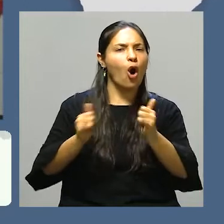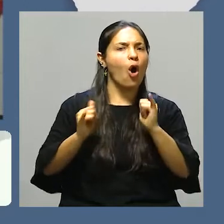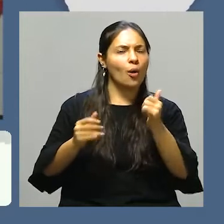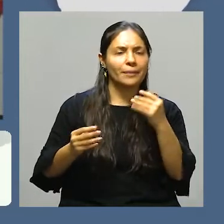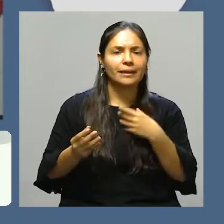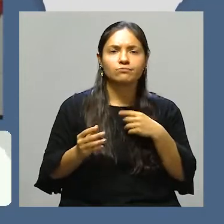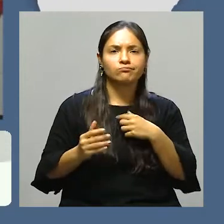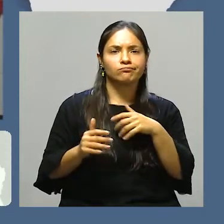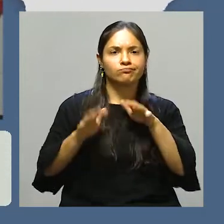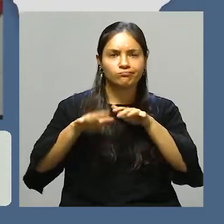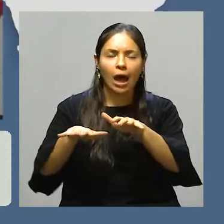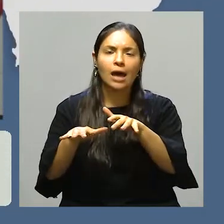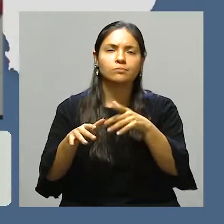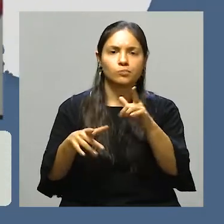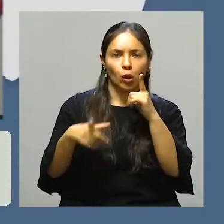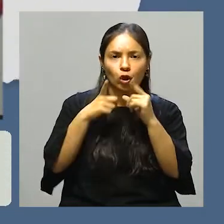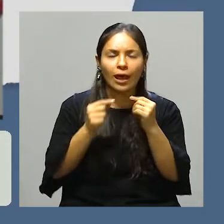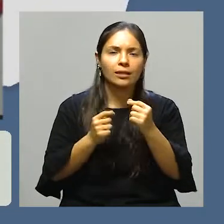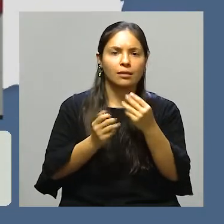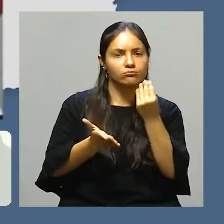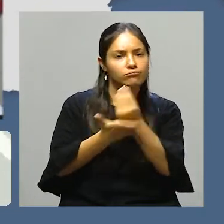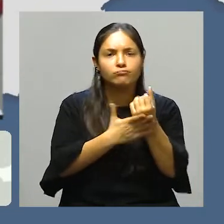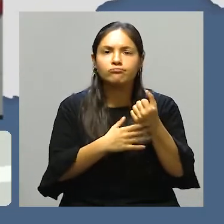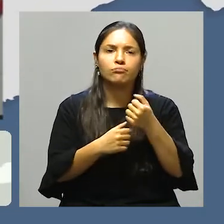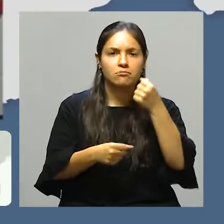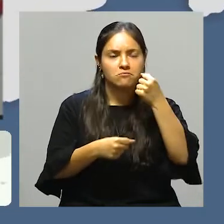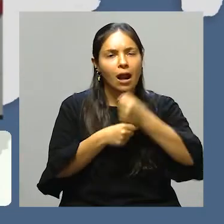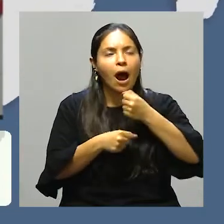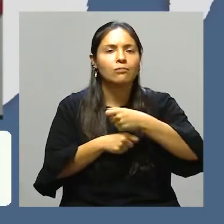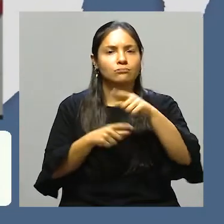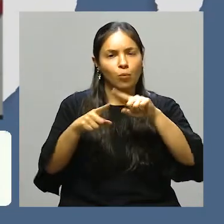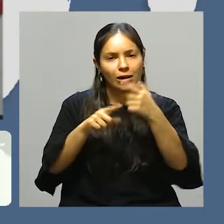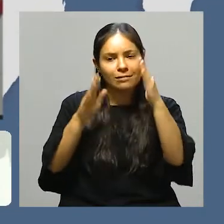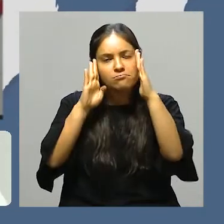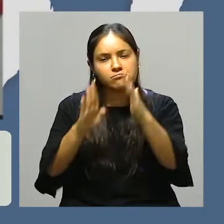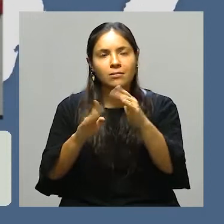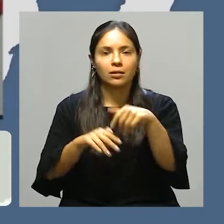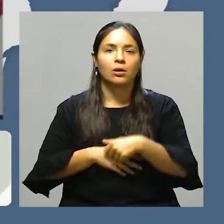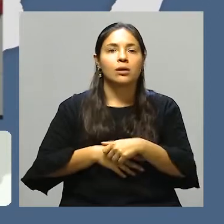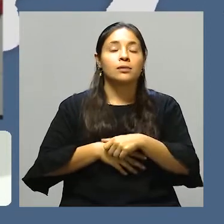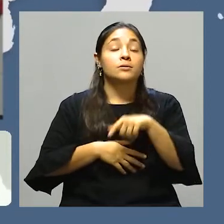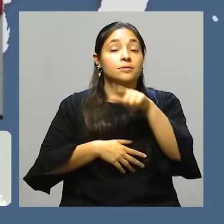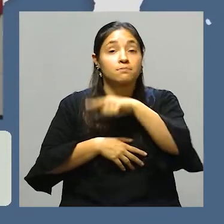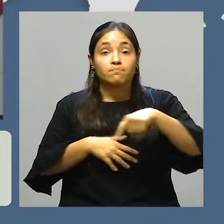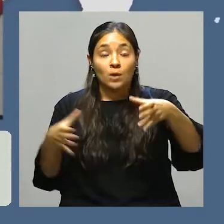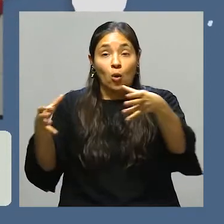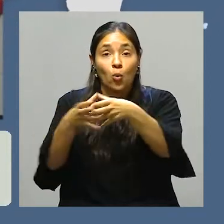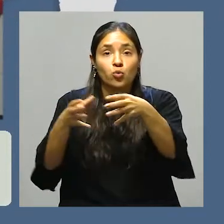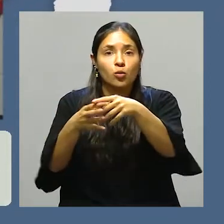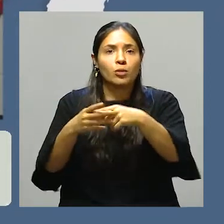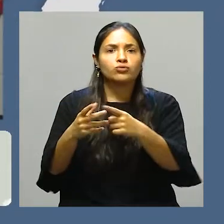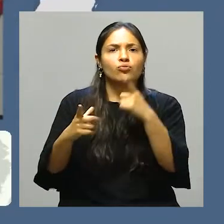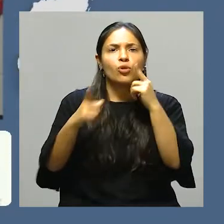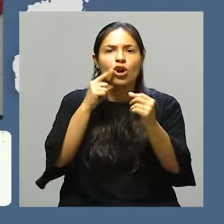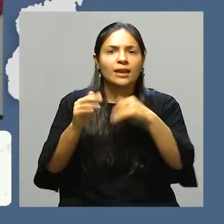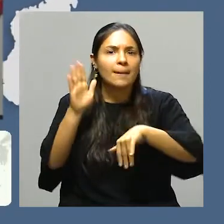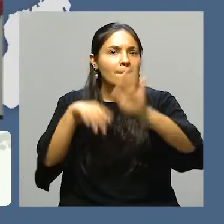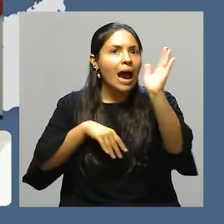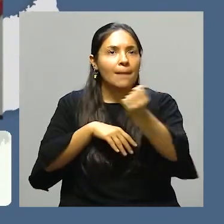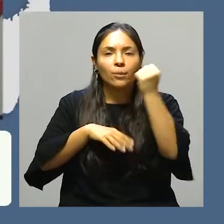semana. Bueno, acá el sistema electoral no es obligatorio, aquí el voto es voluntario.